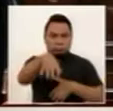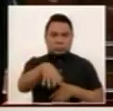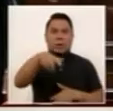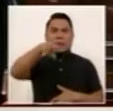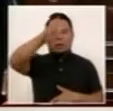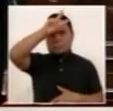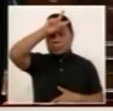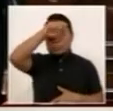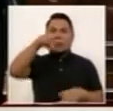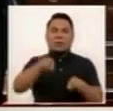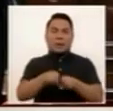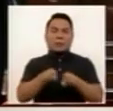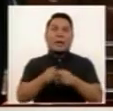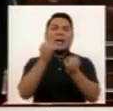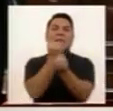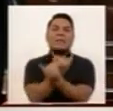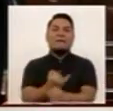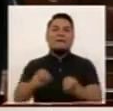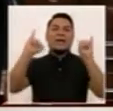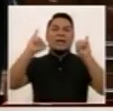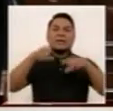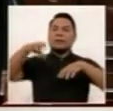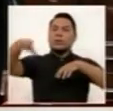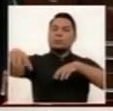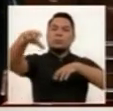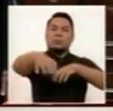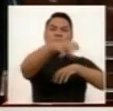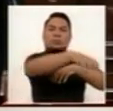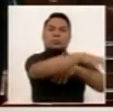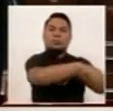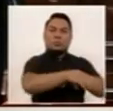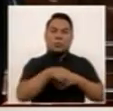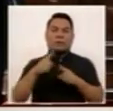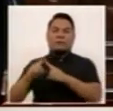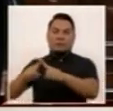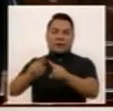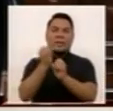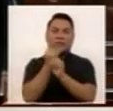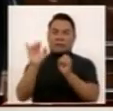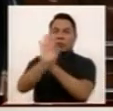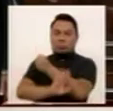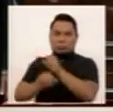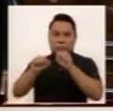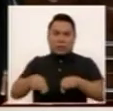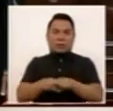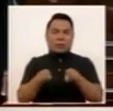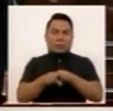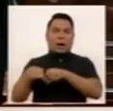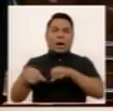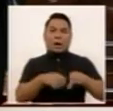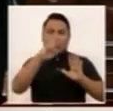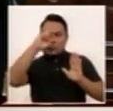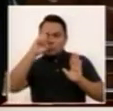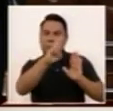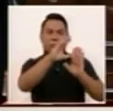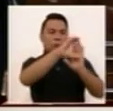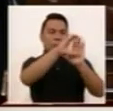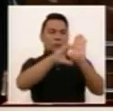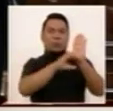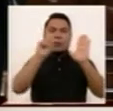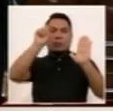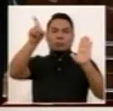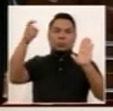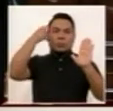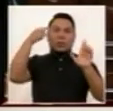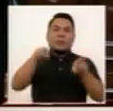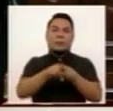la independencia de sus instituciones democráticas, y que cumpliré y haré cumplir la Constitución Política